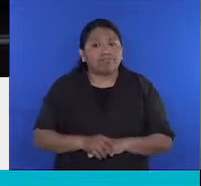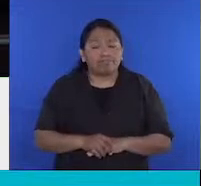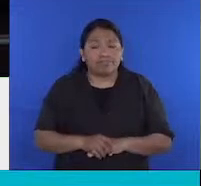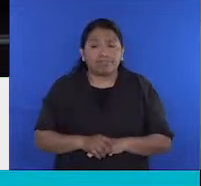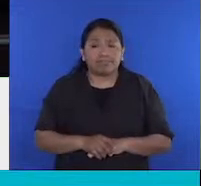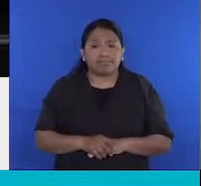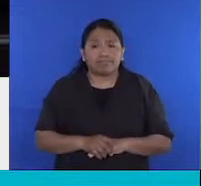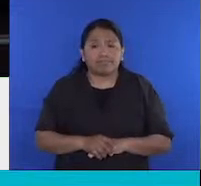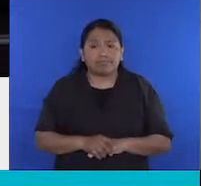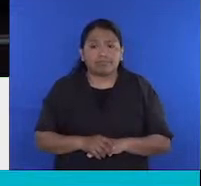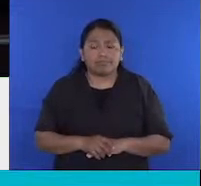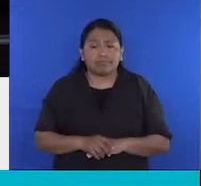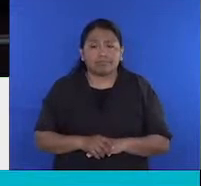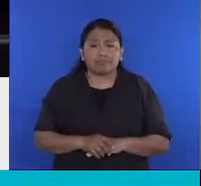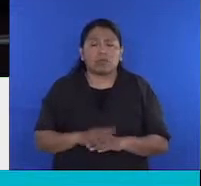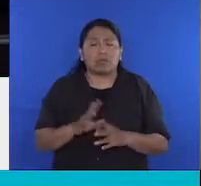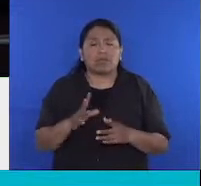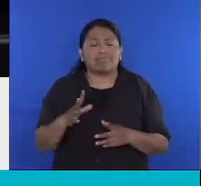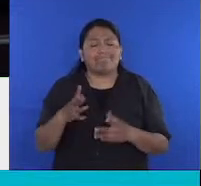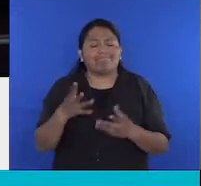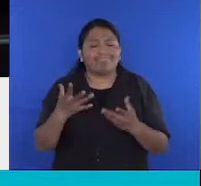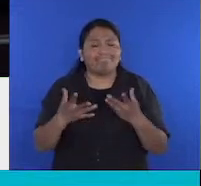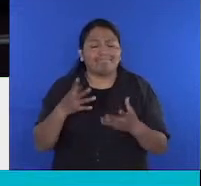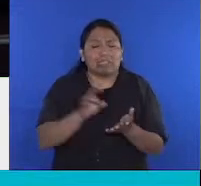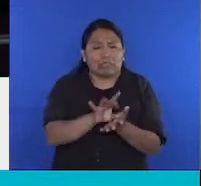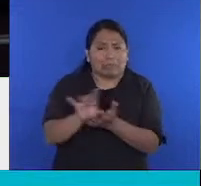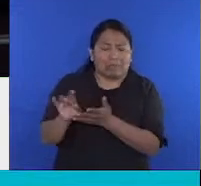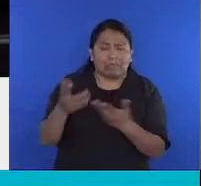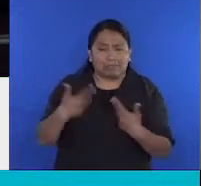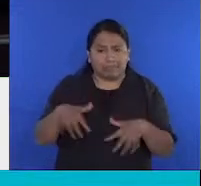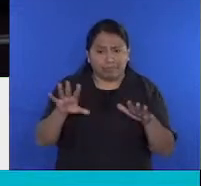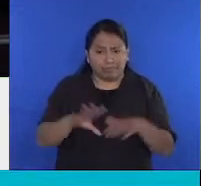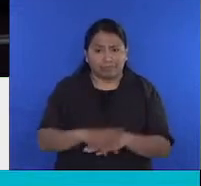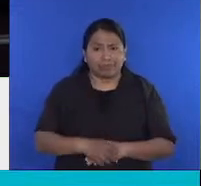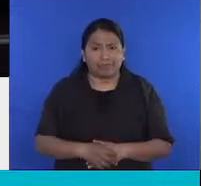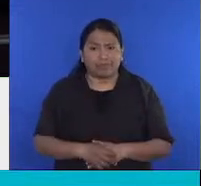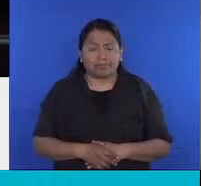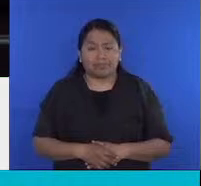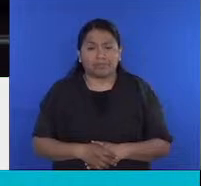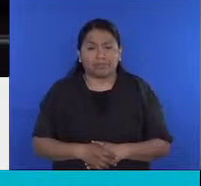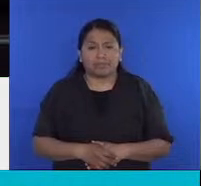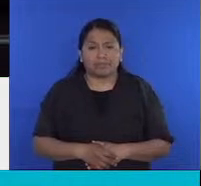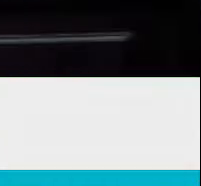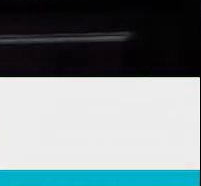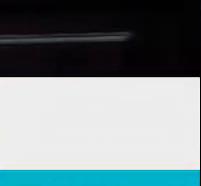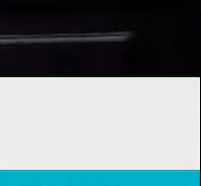injusticias en ese sentido. Por supuesto que los que no trabajan no merecen tener el trabajo, de